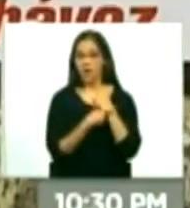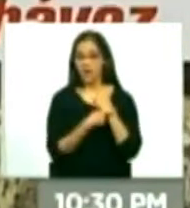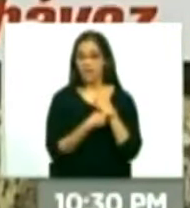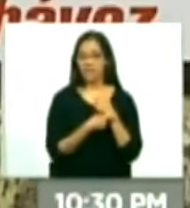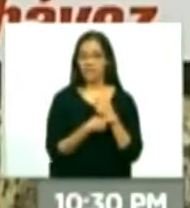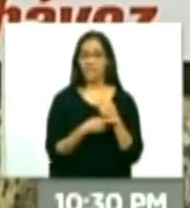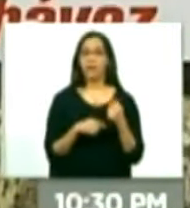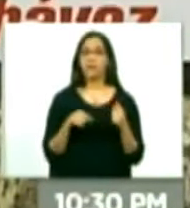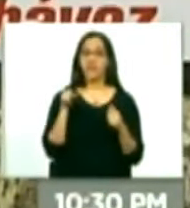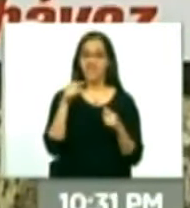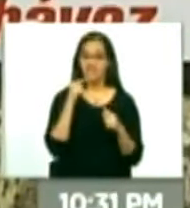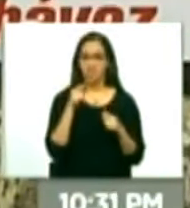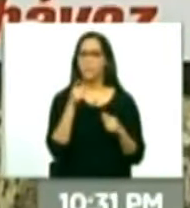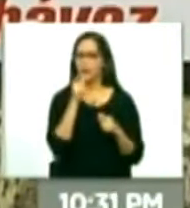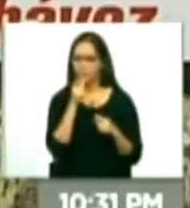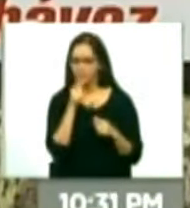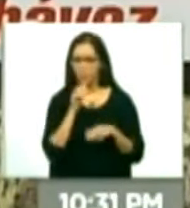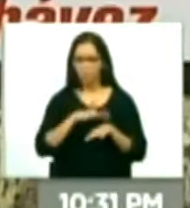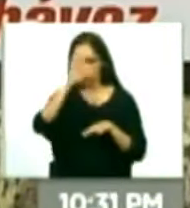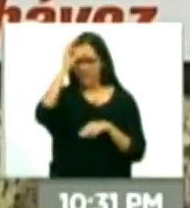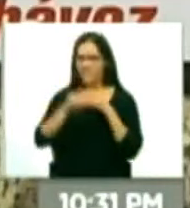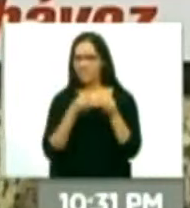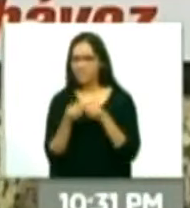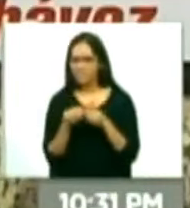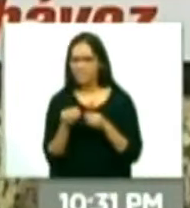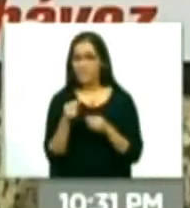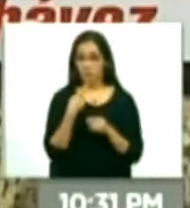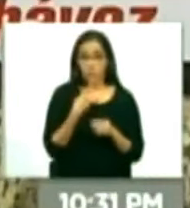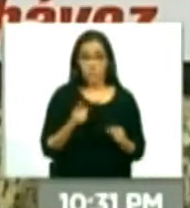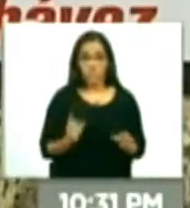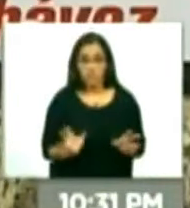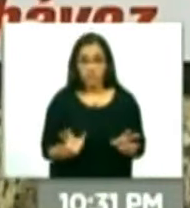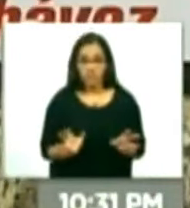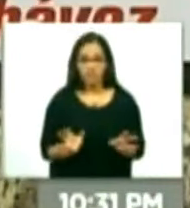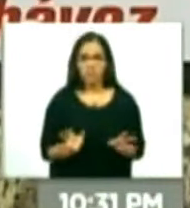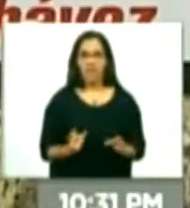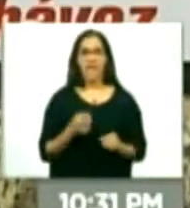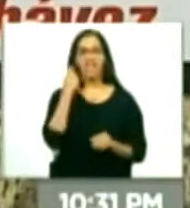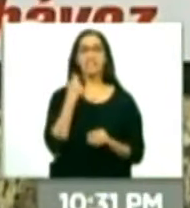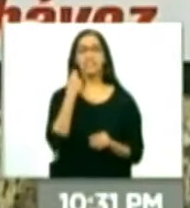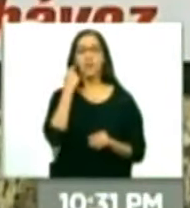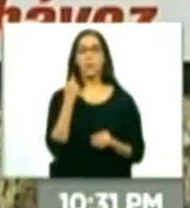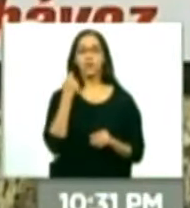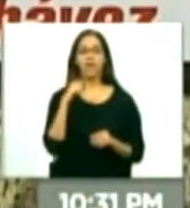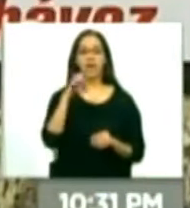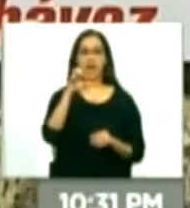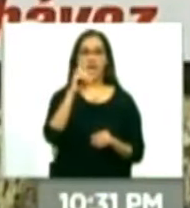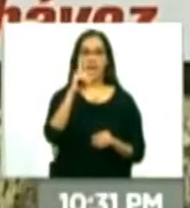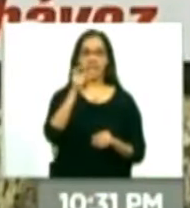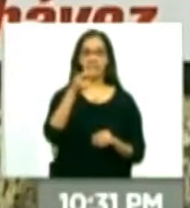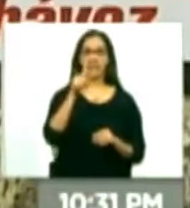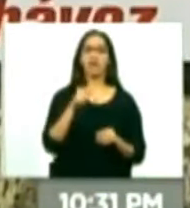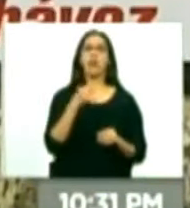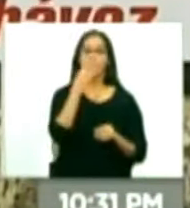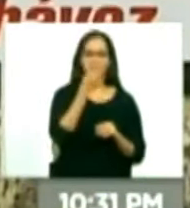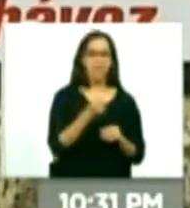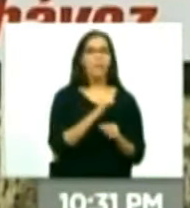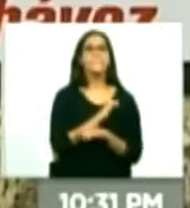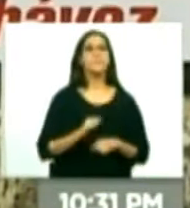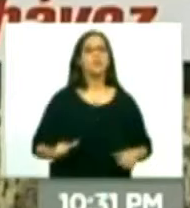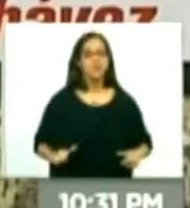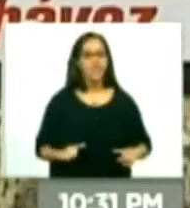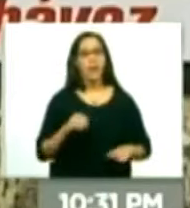hacer. Eso es lo que ella le dice, ¿no? El diputado Edgar Zambrano recorría Portuguesa, Barinas, Trujillo y